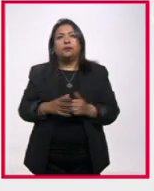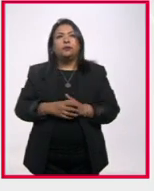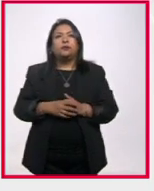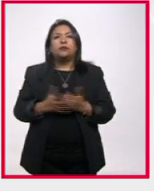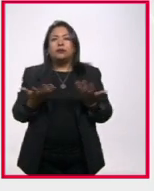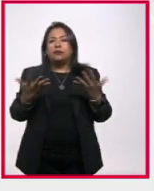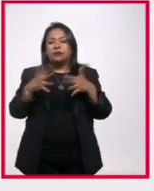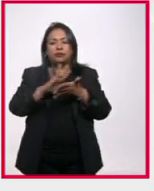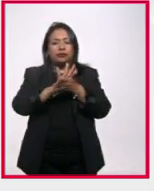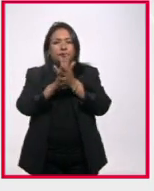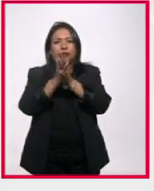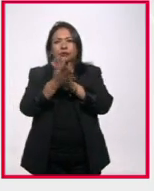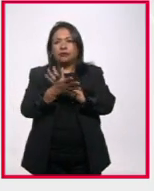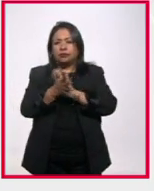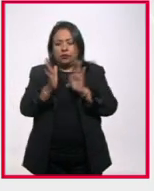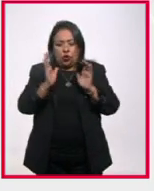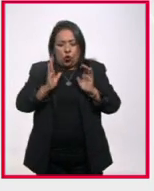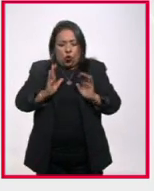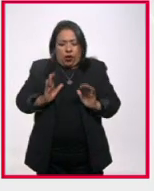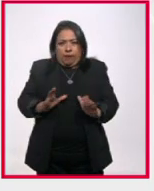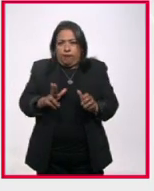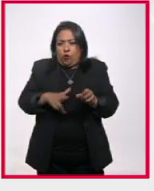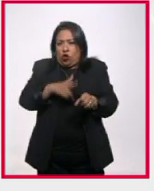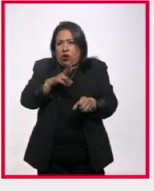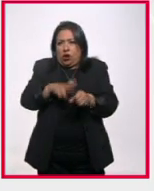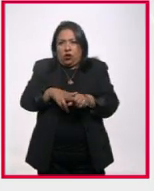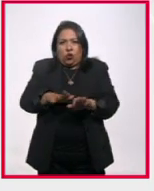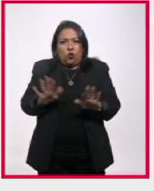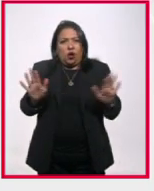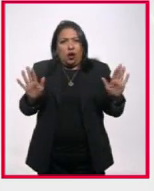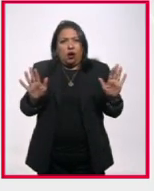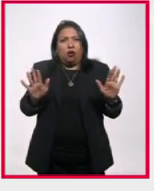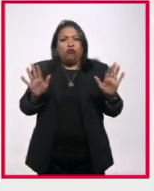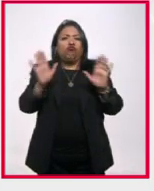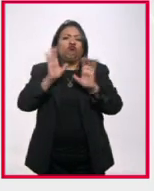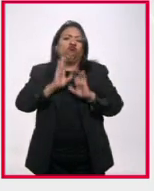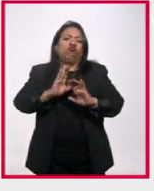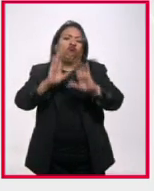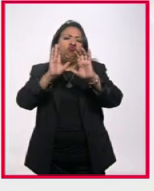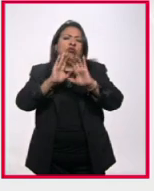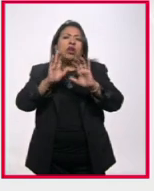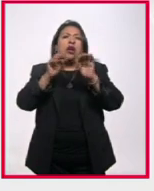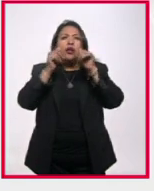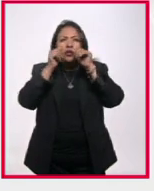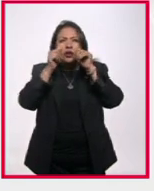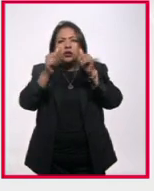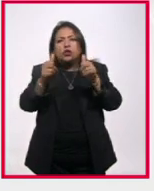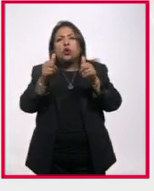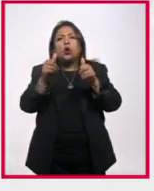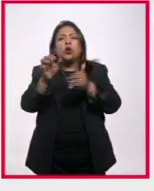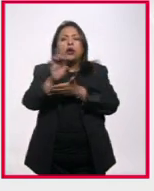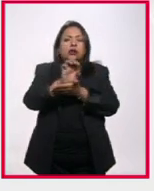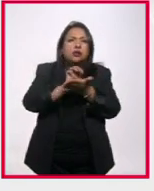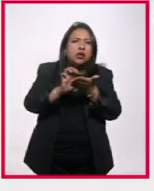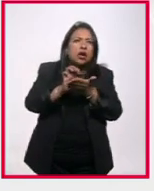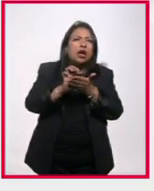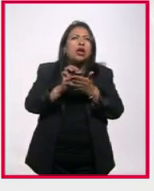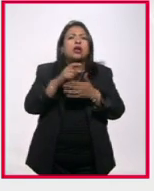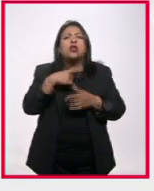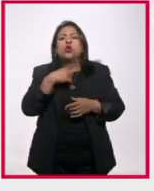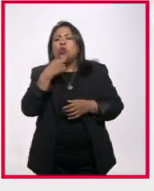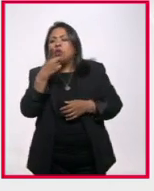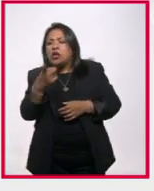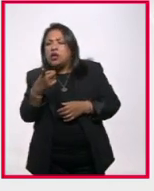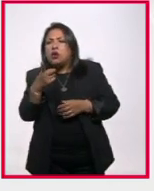que convertirse en algo orgánico. Y entonces ya le presta uno atención a la escena, a qué es lo que estoy